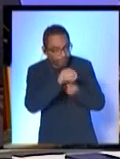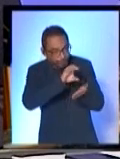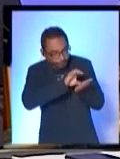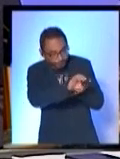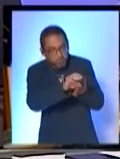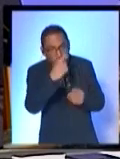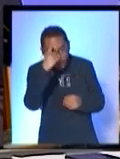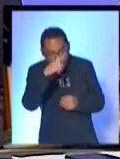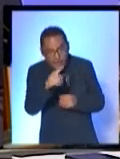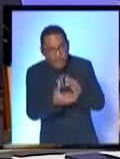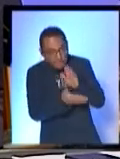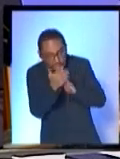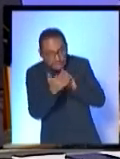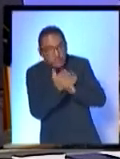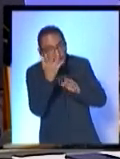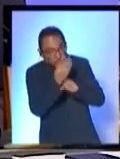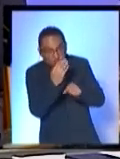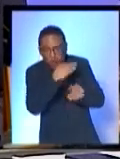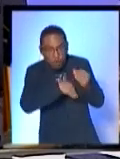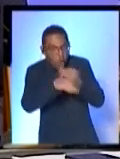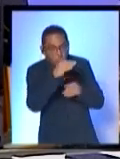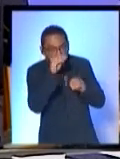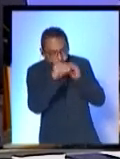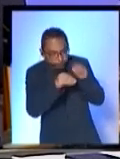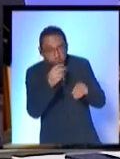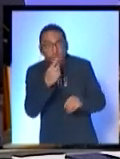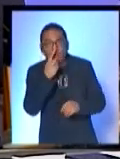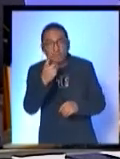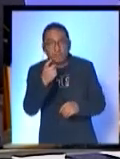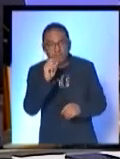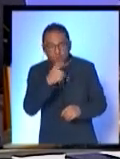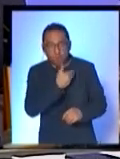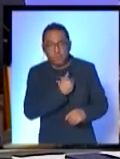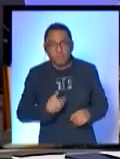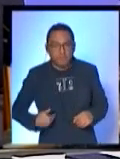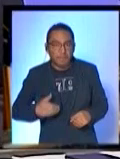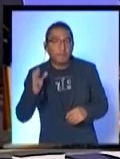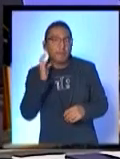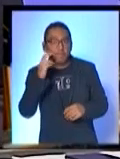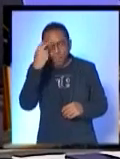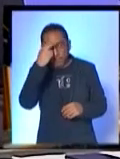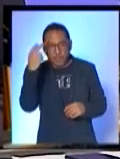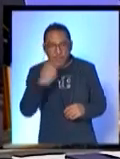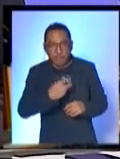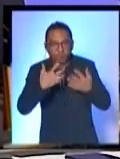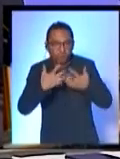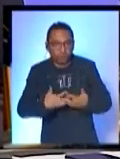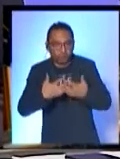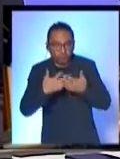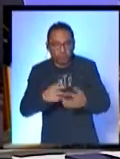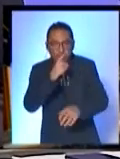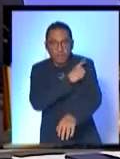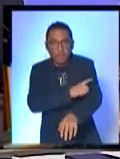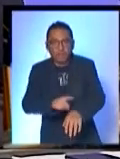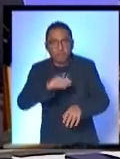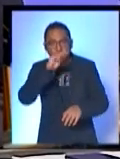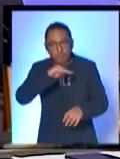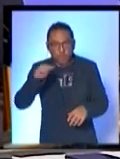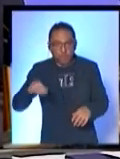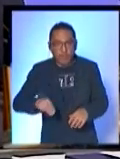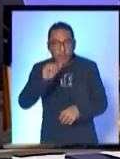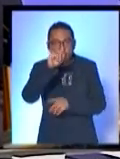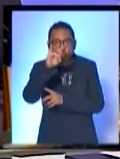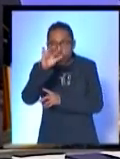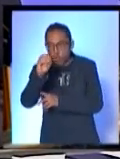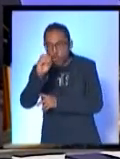las obras públicas. Así lo destacó el presidente de la Cámara Mexicana de la Industria de la Construcción, Delegación Michoacán, Antonio